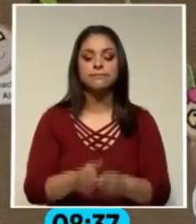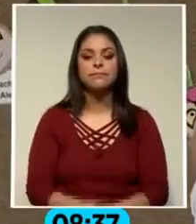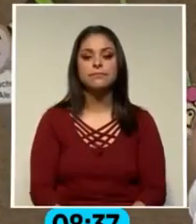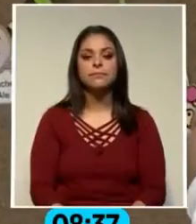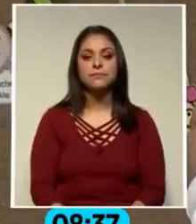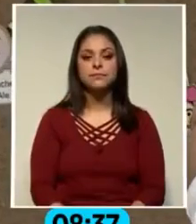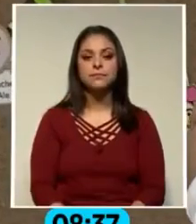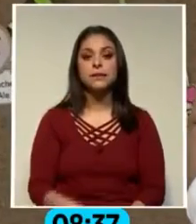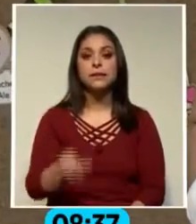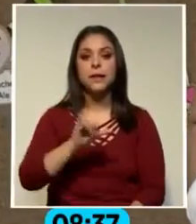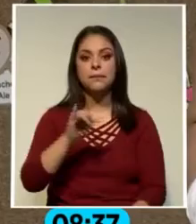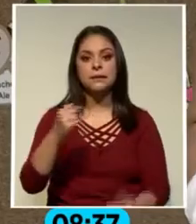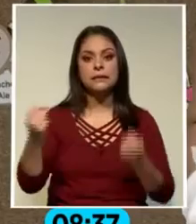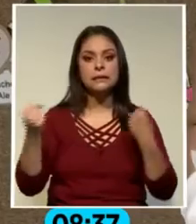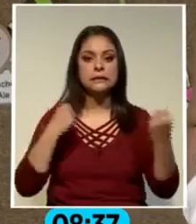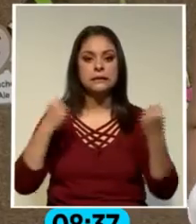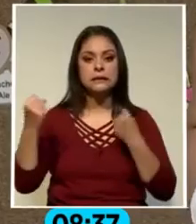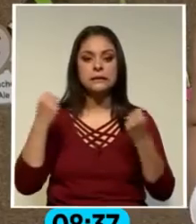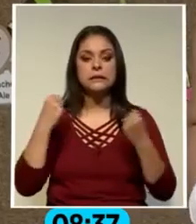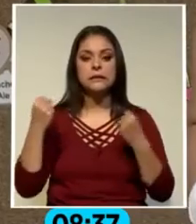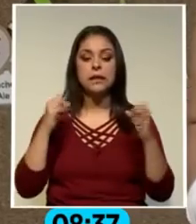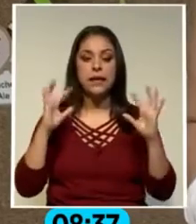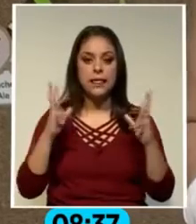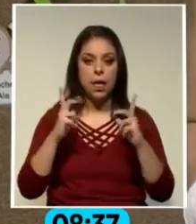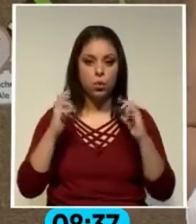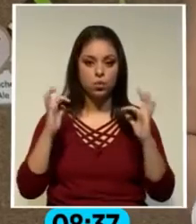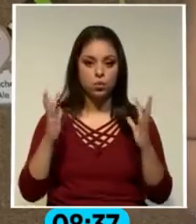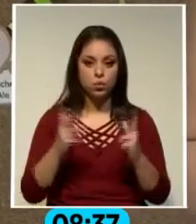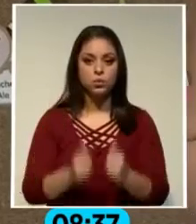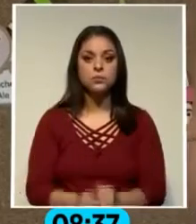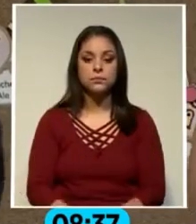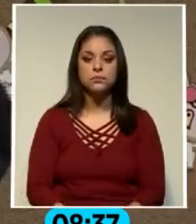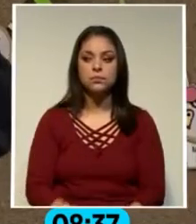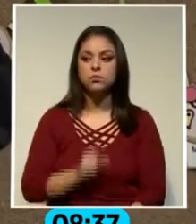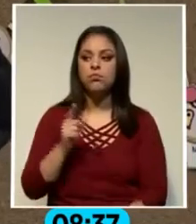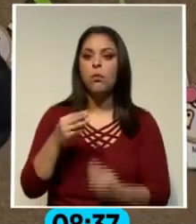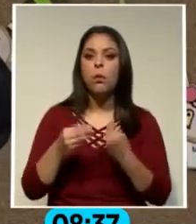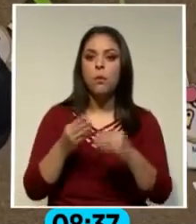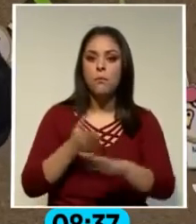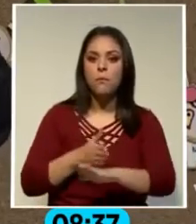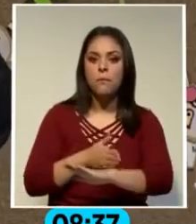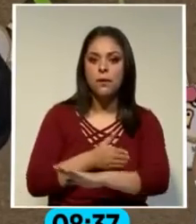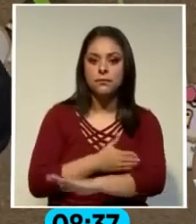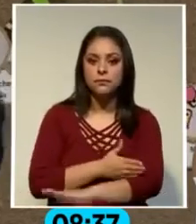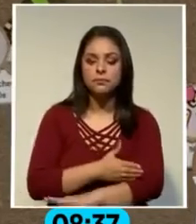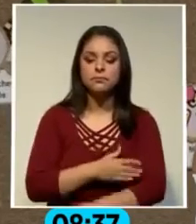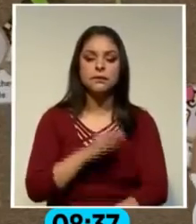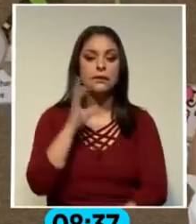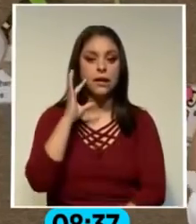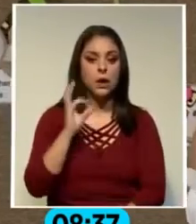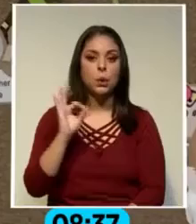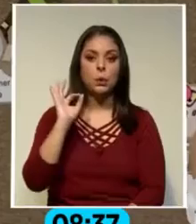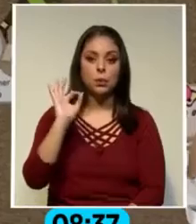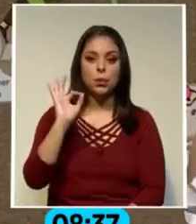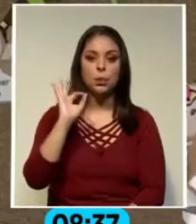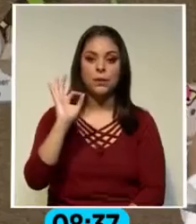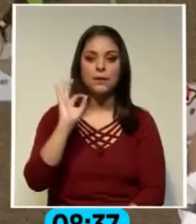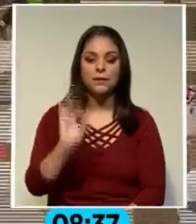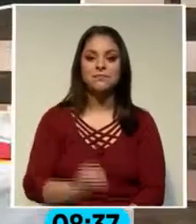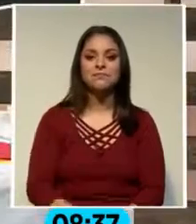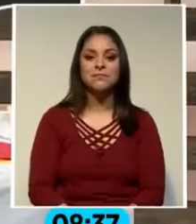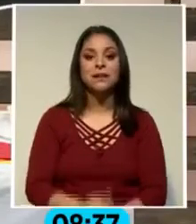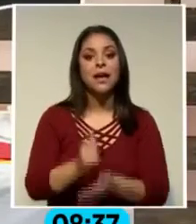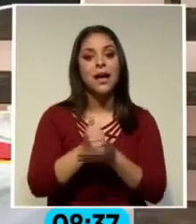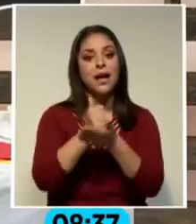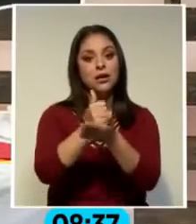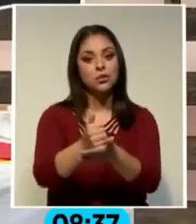ajá. Y ejercita nuestros dedos. ¿Cómo te va quedando, niña Gwen? Yo creo que muy bien. Y vean, ayuda a los